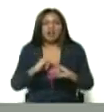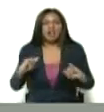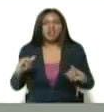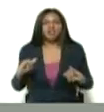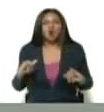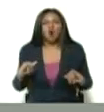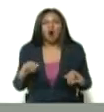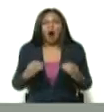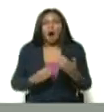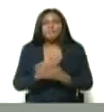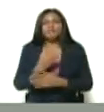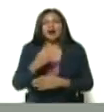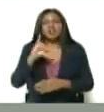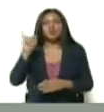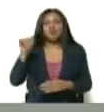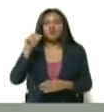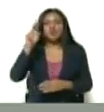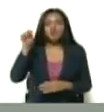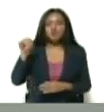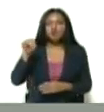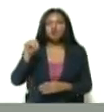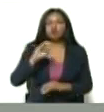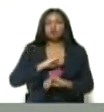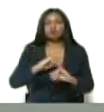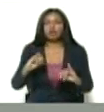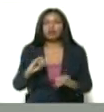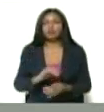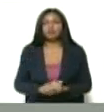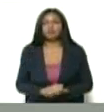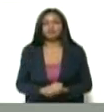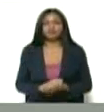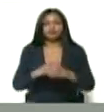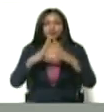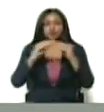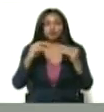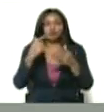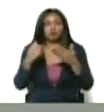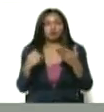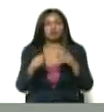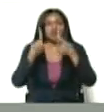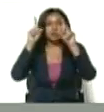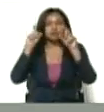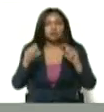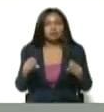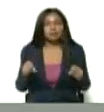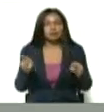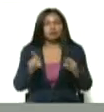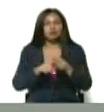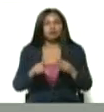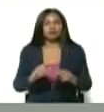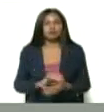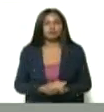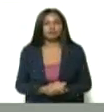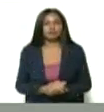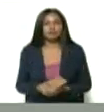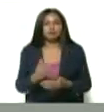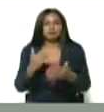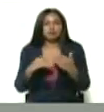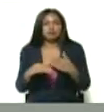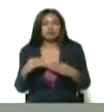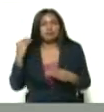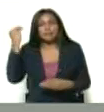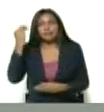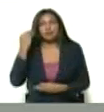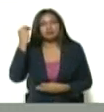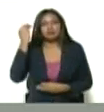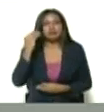mayo, junio, ya debemos ya toda la materia, los exámenes, y después vamos pensando